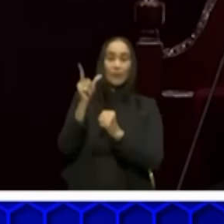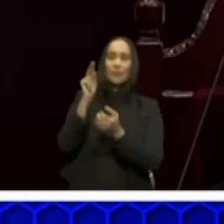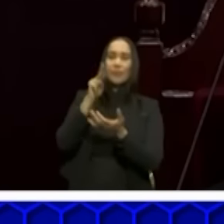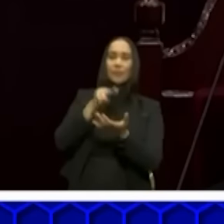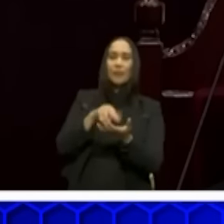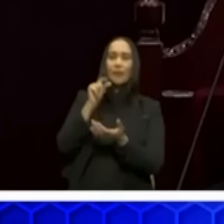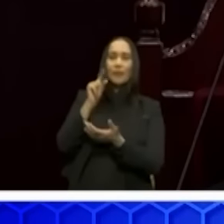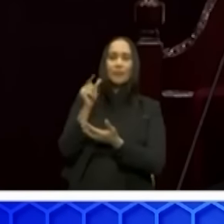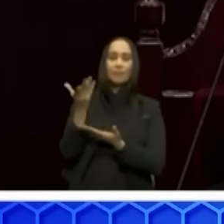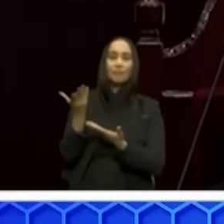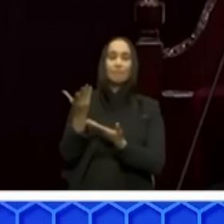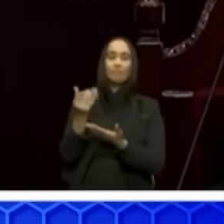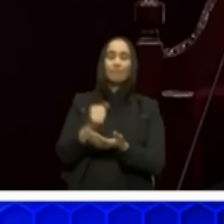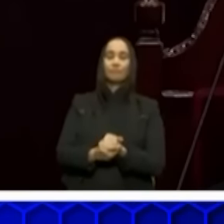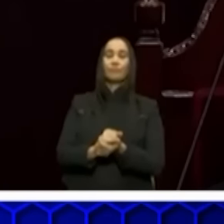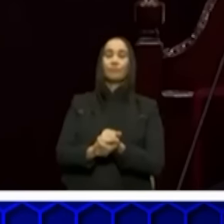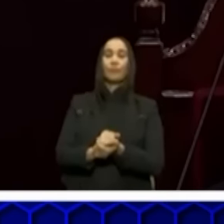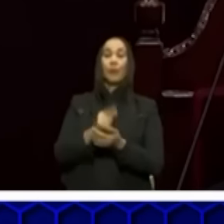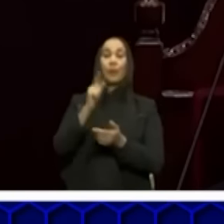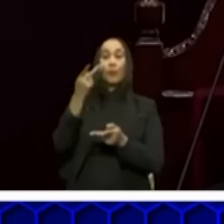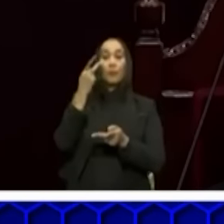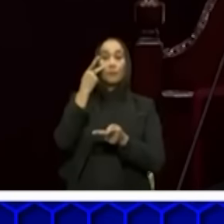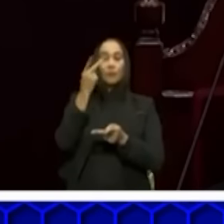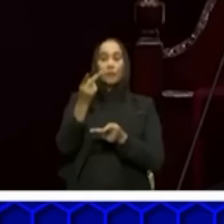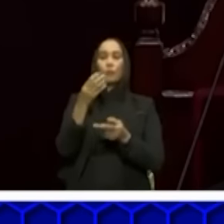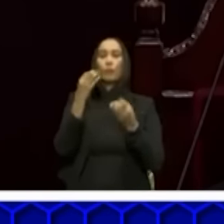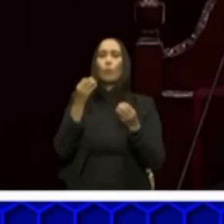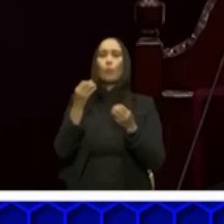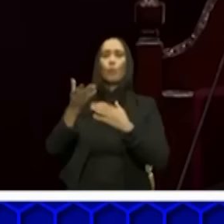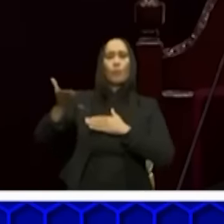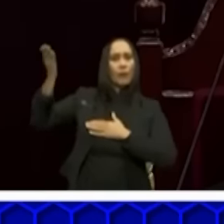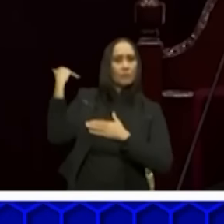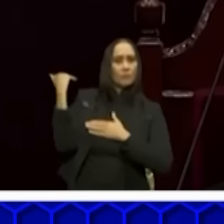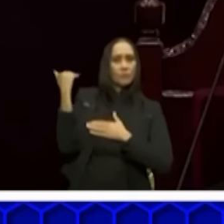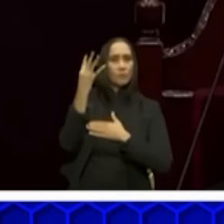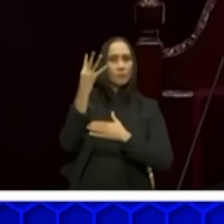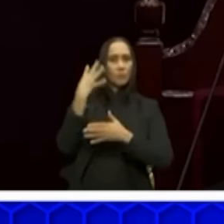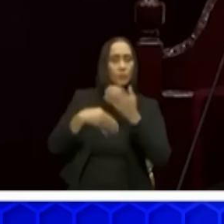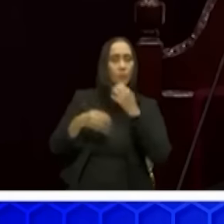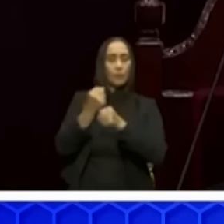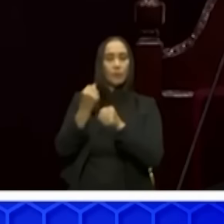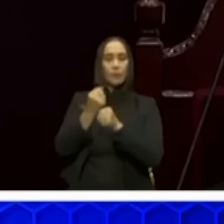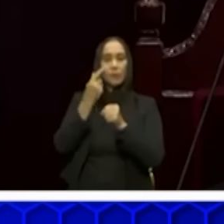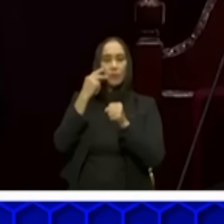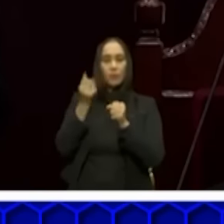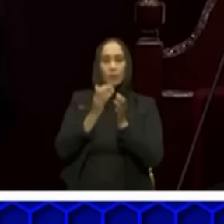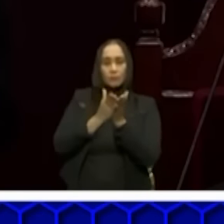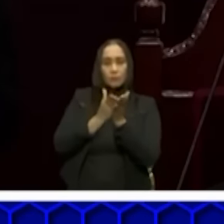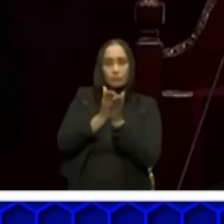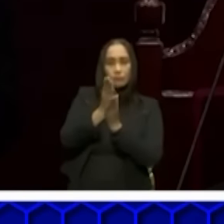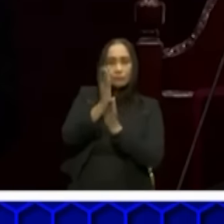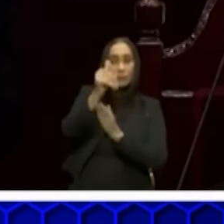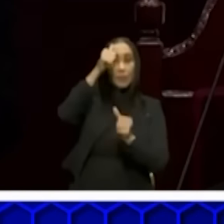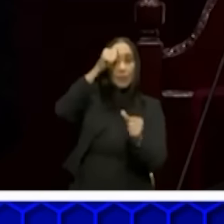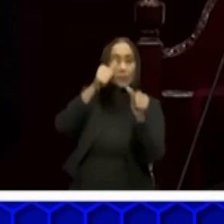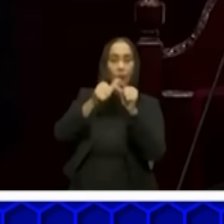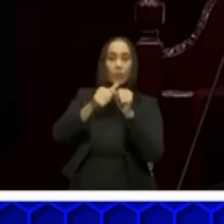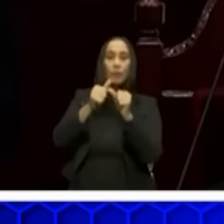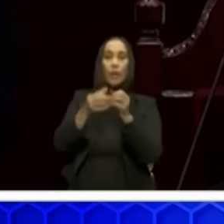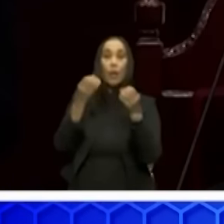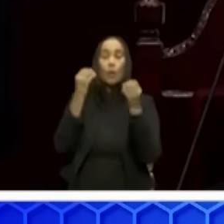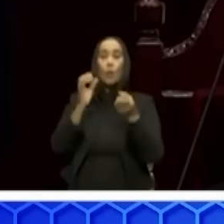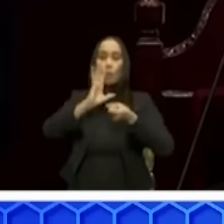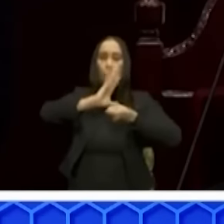niego yo creo en las grandes obras y pienso que República Dominicana avanzado tenemos